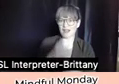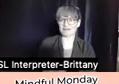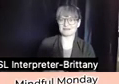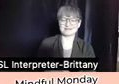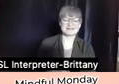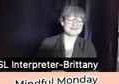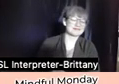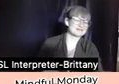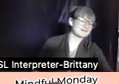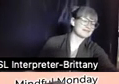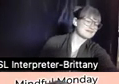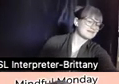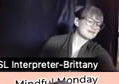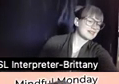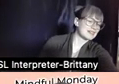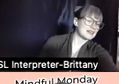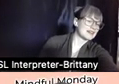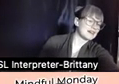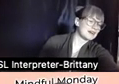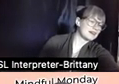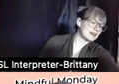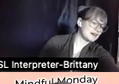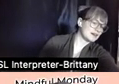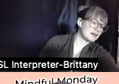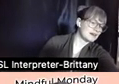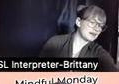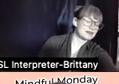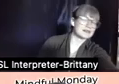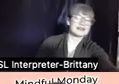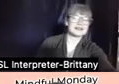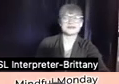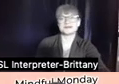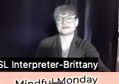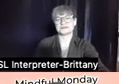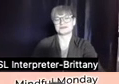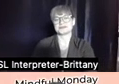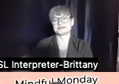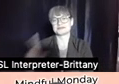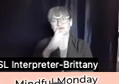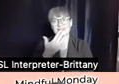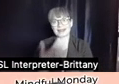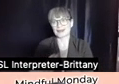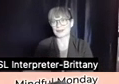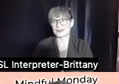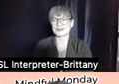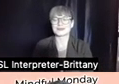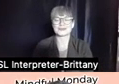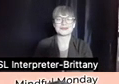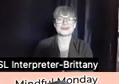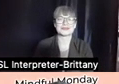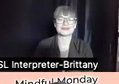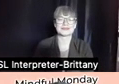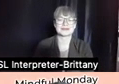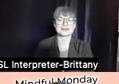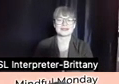difficulty. Right. This is awesome. That's amazing. Thank you, Mari Q. Thank you. And so we did want to end with queríamos